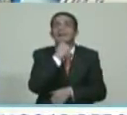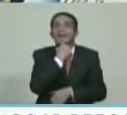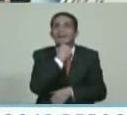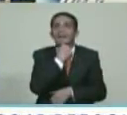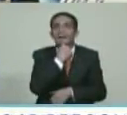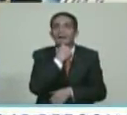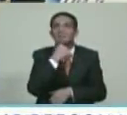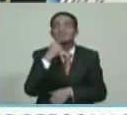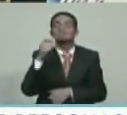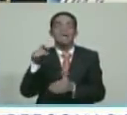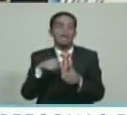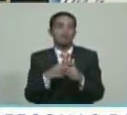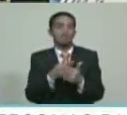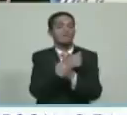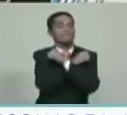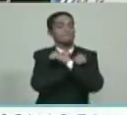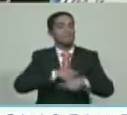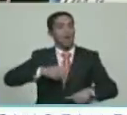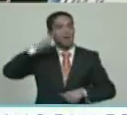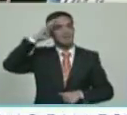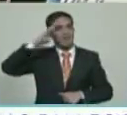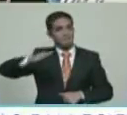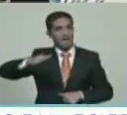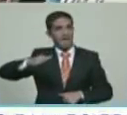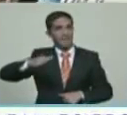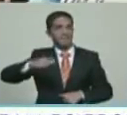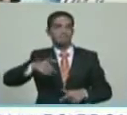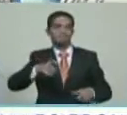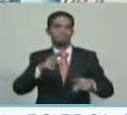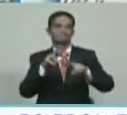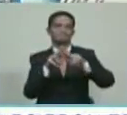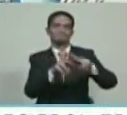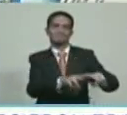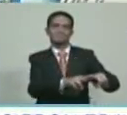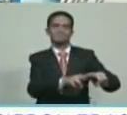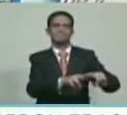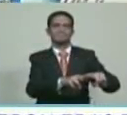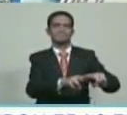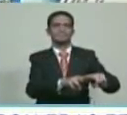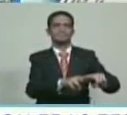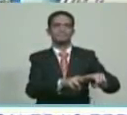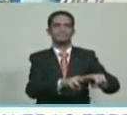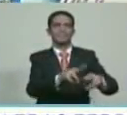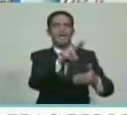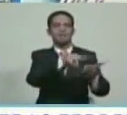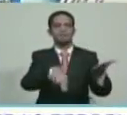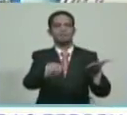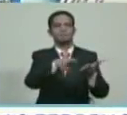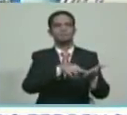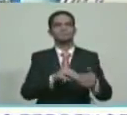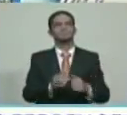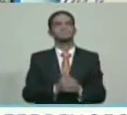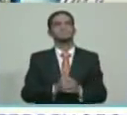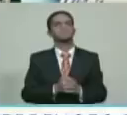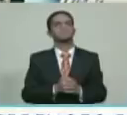Fuerza Armada Nacional Bolivariana. Bajo las